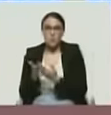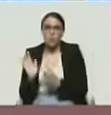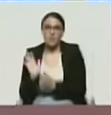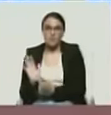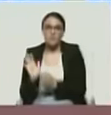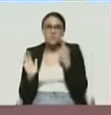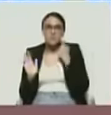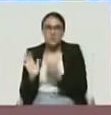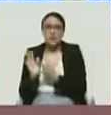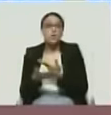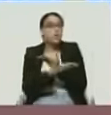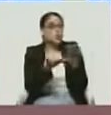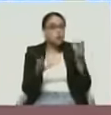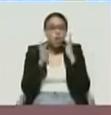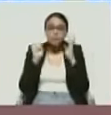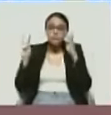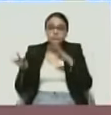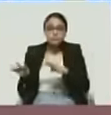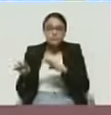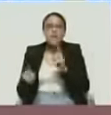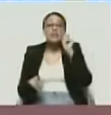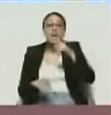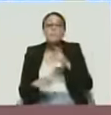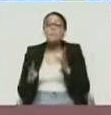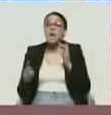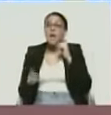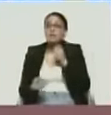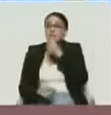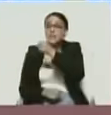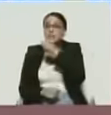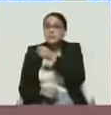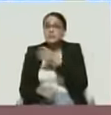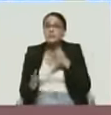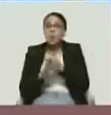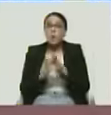Todas y todos, y en los medios internacionales la misma cosa.